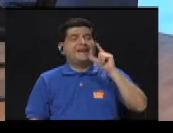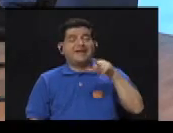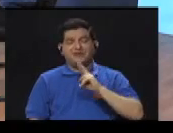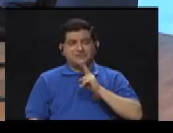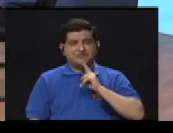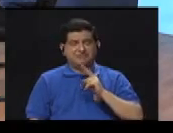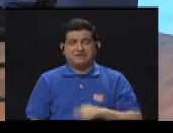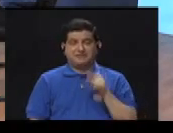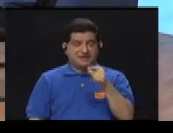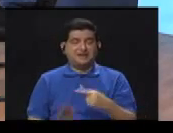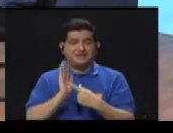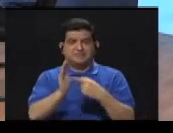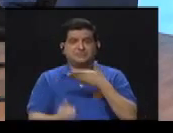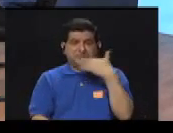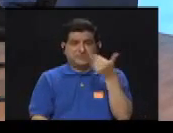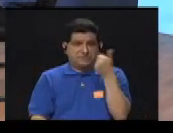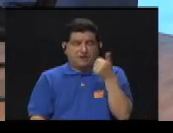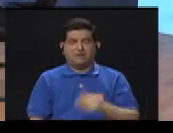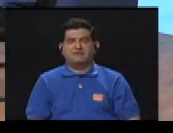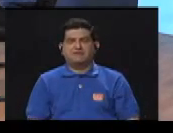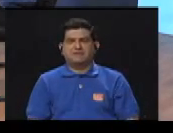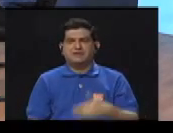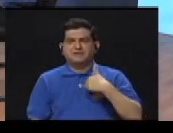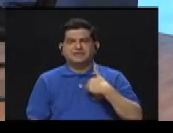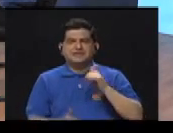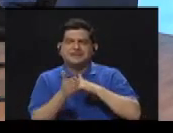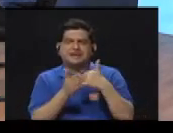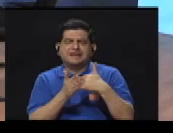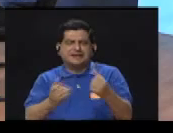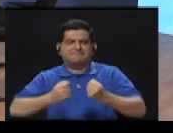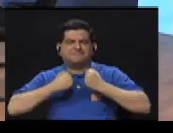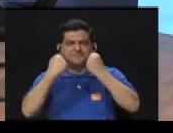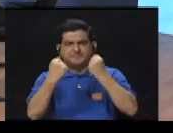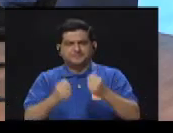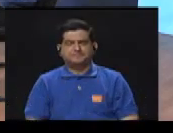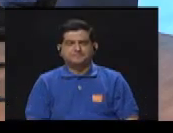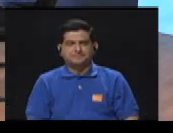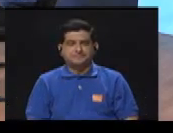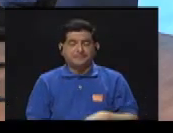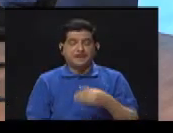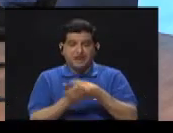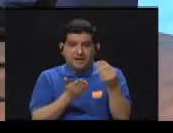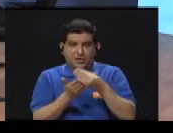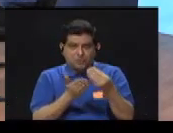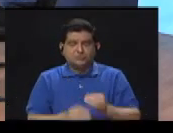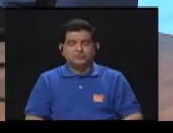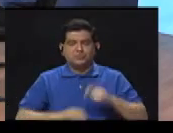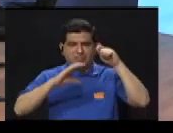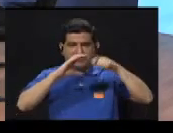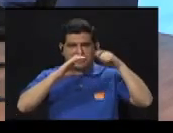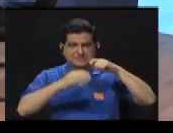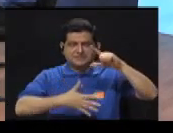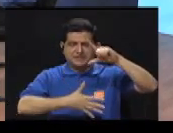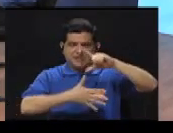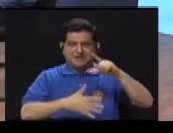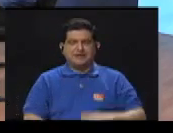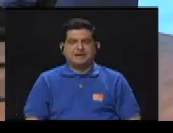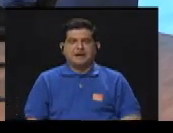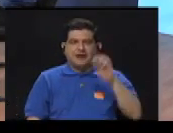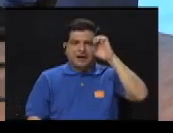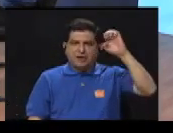serlo. Entonces, hay una debilidad muy fuerte en lo que es consumir cinematografía latinoamericana,